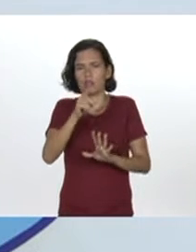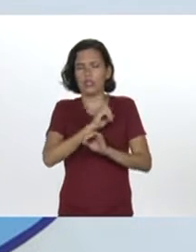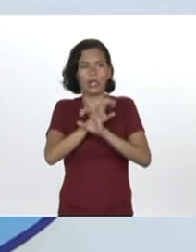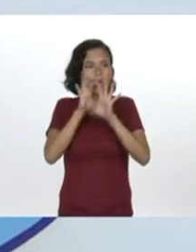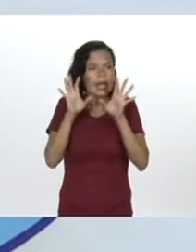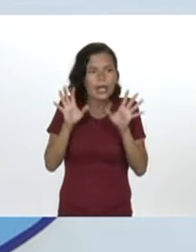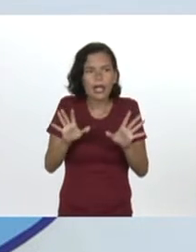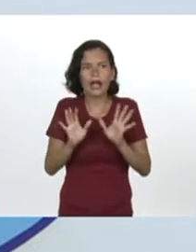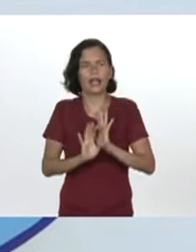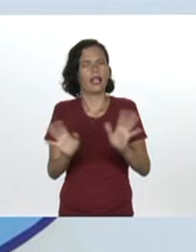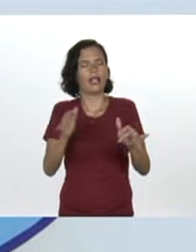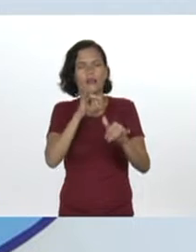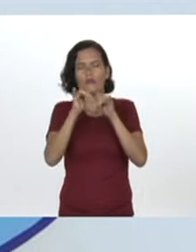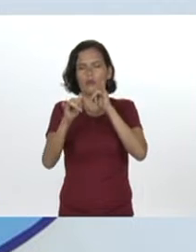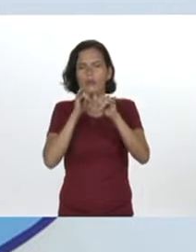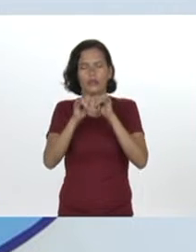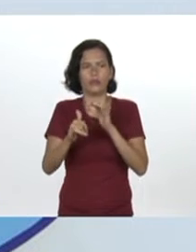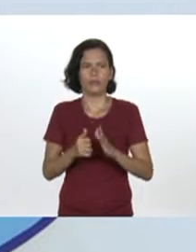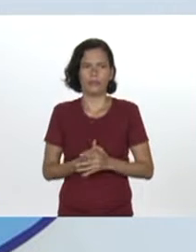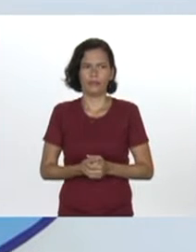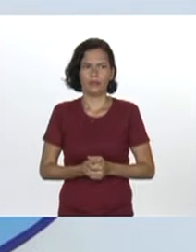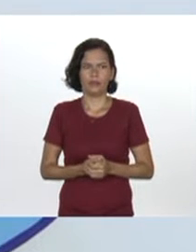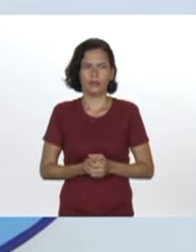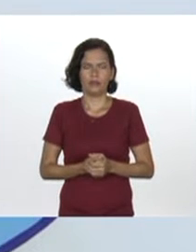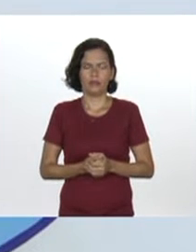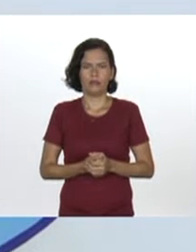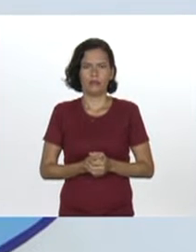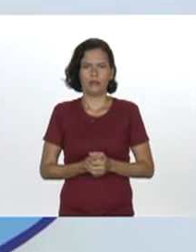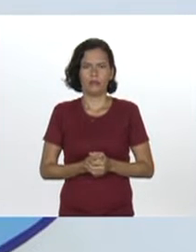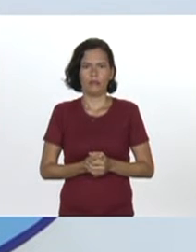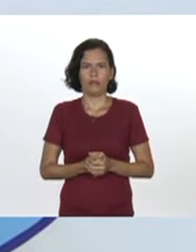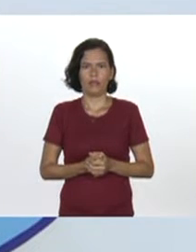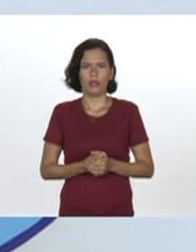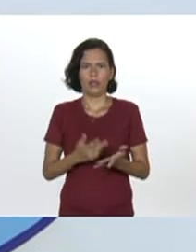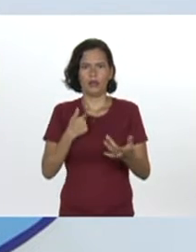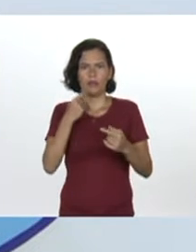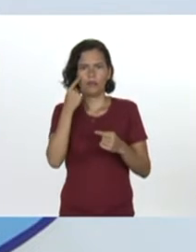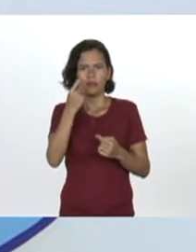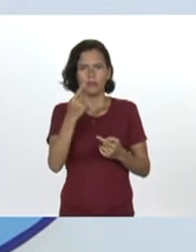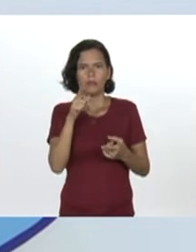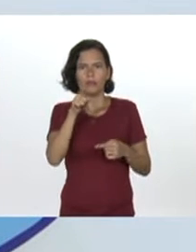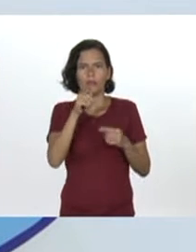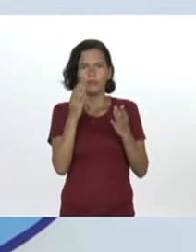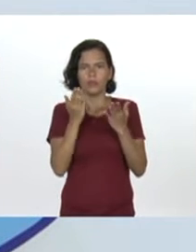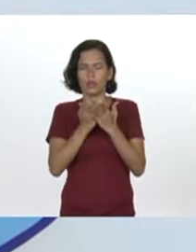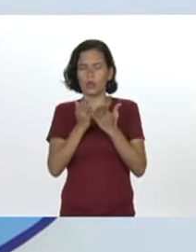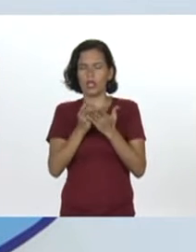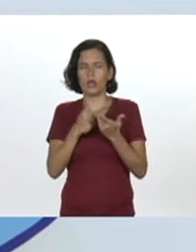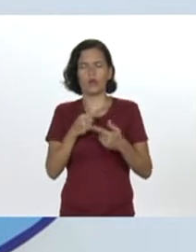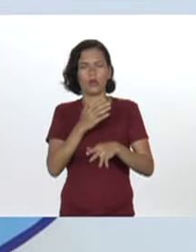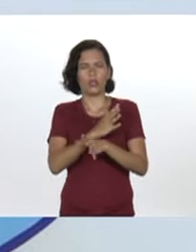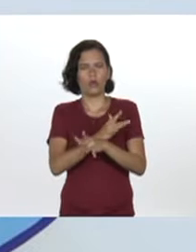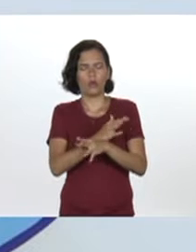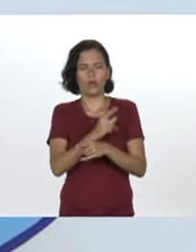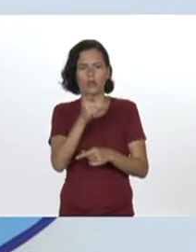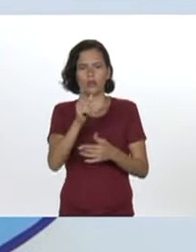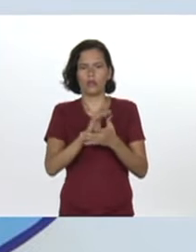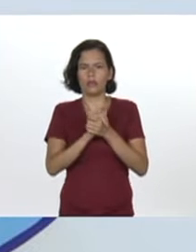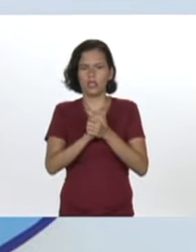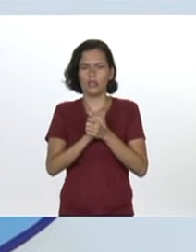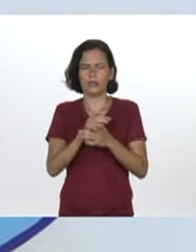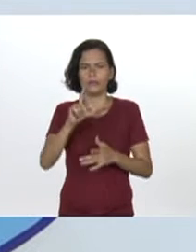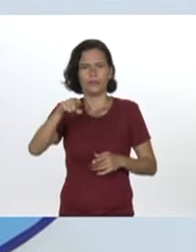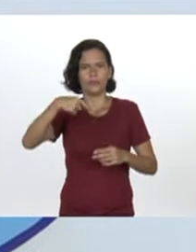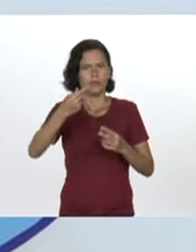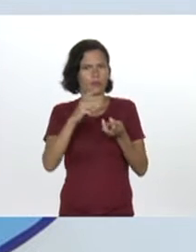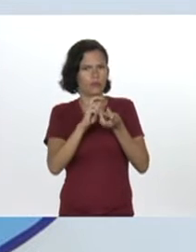está claro de la información para que vayas adaptándolo incluso en tu colegio cuando juegues con tus compañeros. El